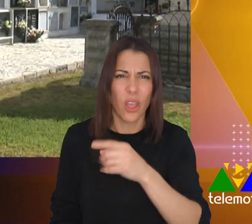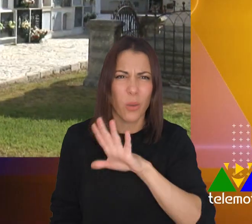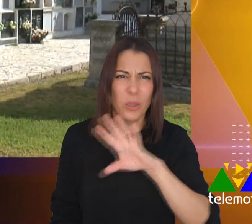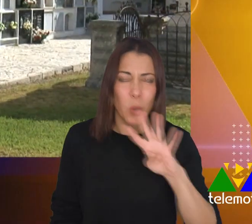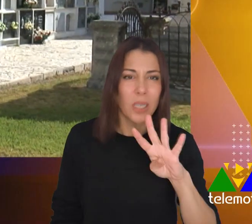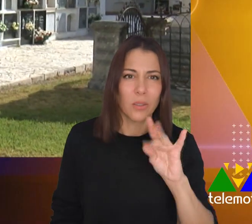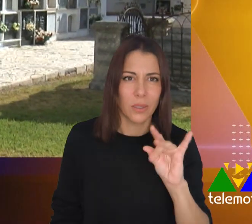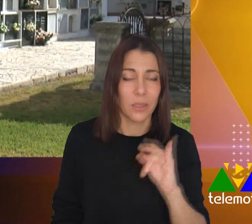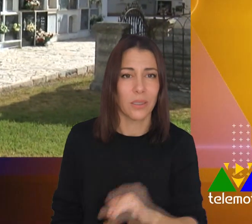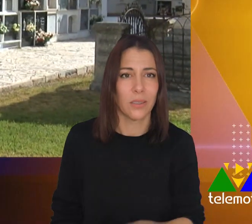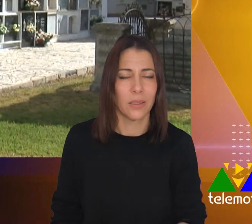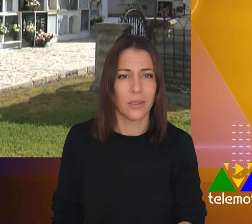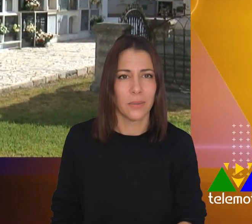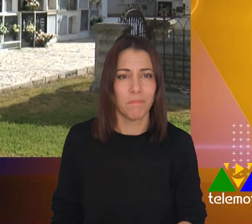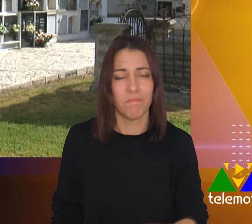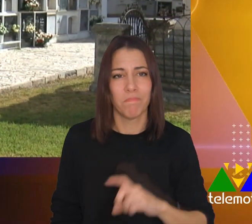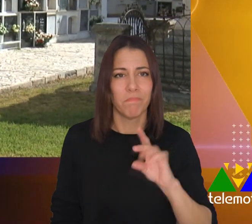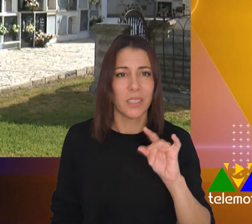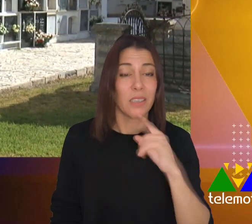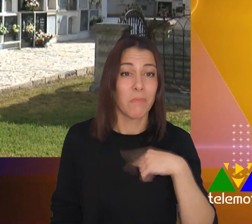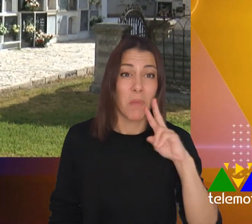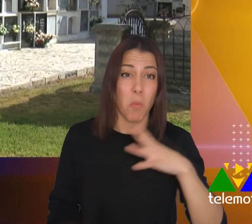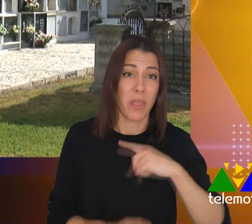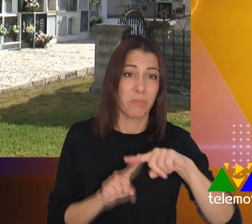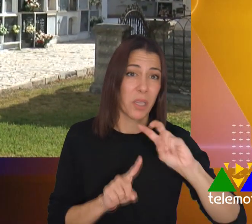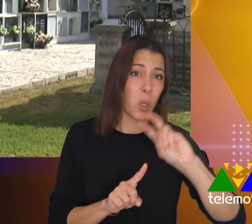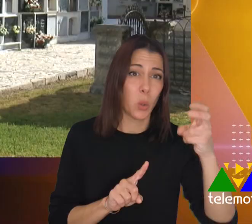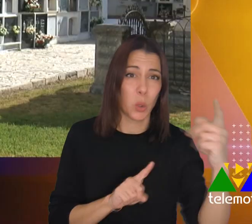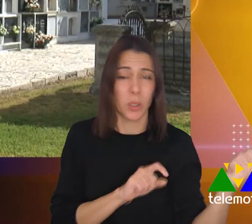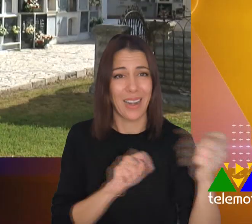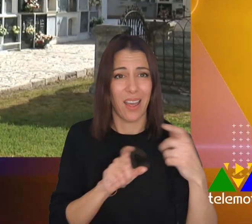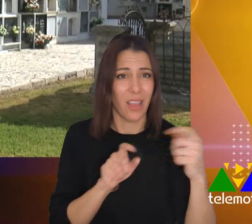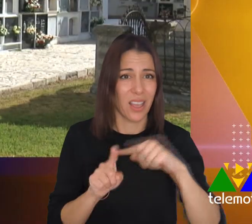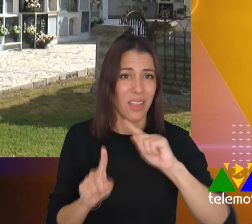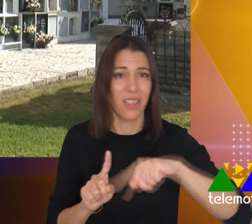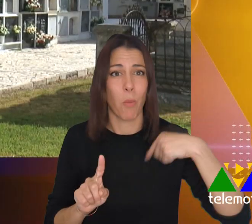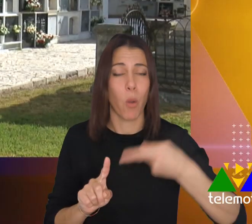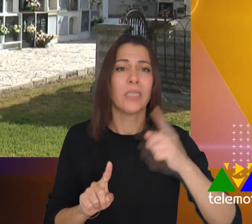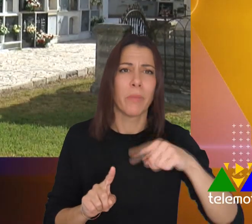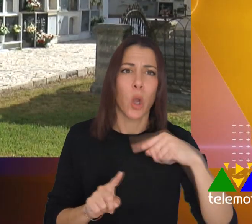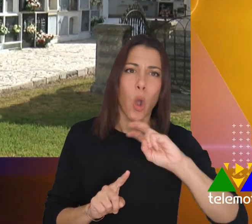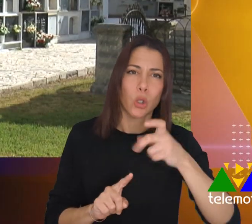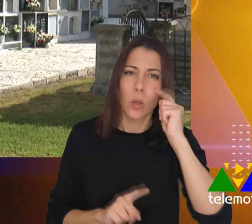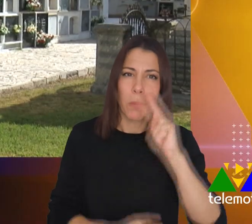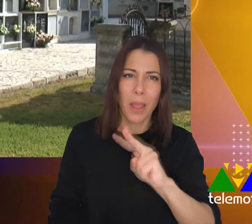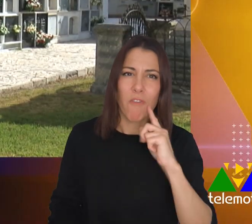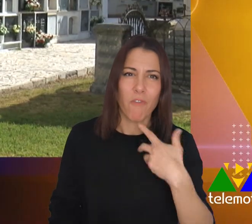banquero, Gaspar Esteva Moreu, claro que uno de los grandes banqueros de